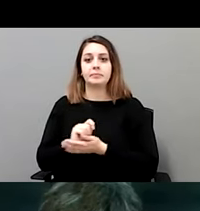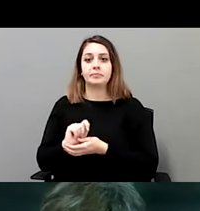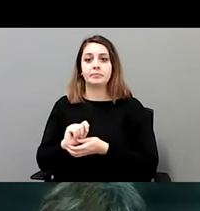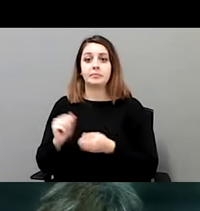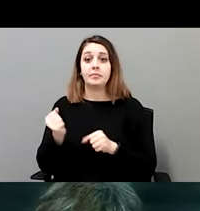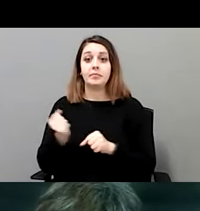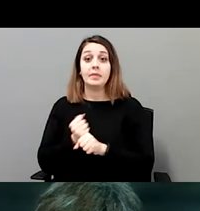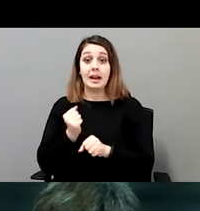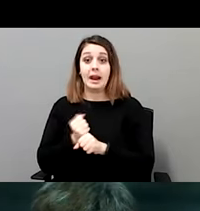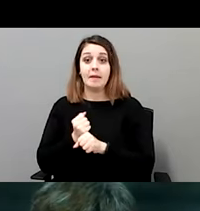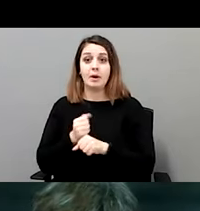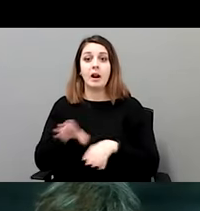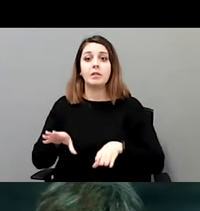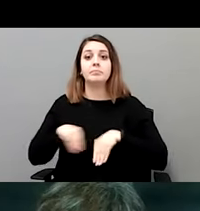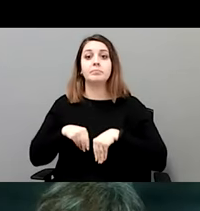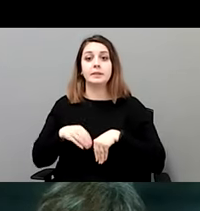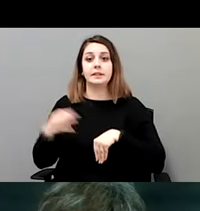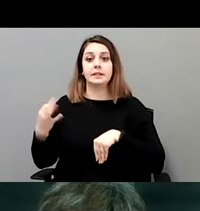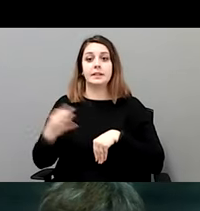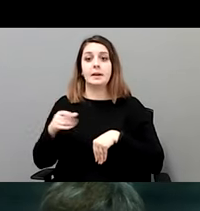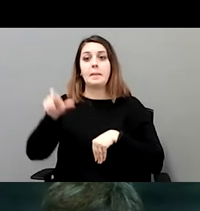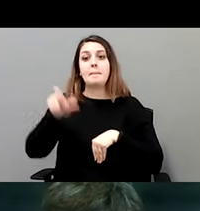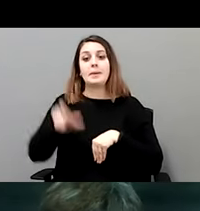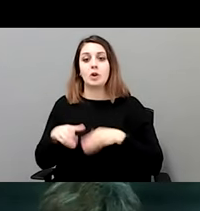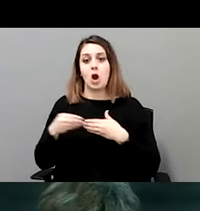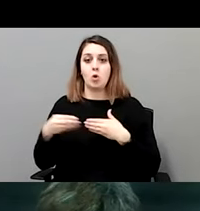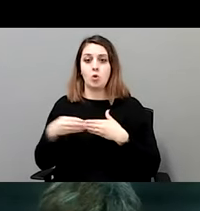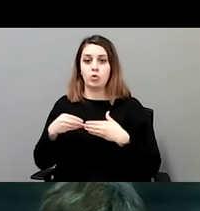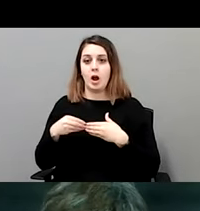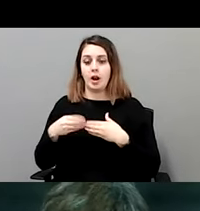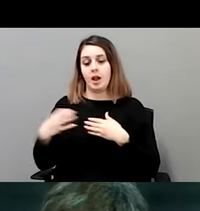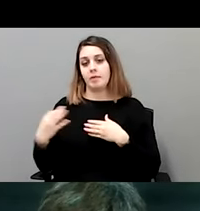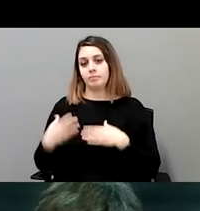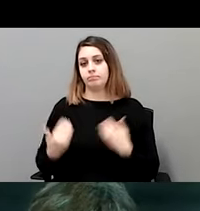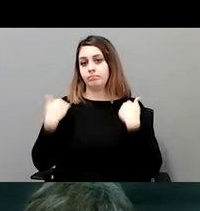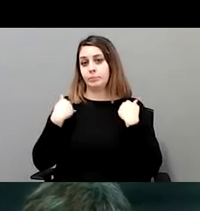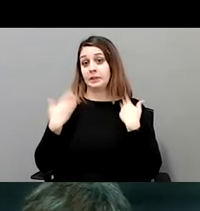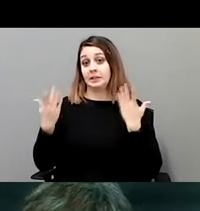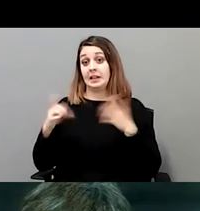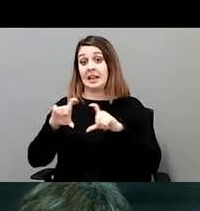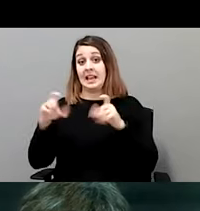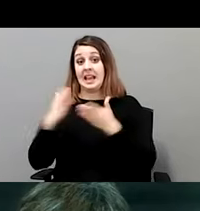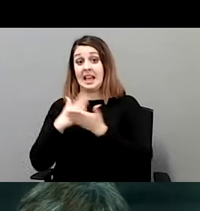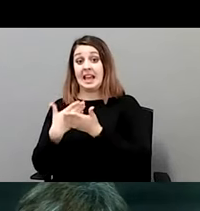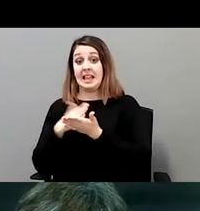tiene que asumirlo la persona usuaria. Con lo cual, la entidad...